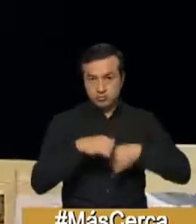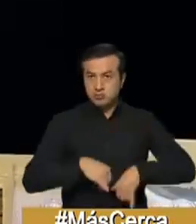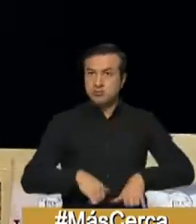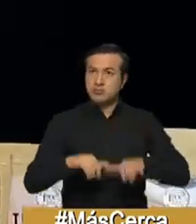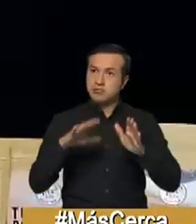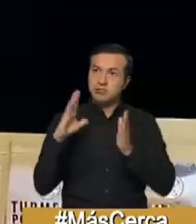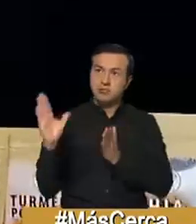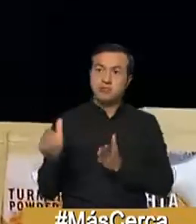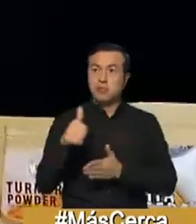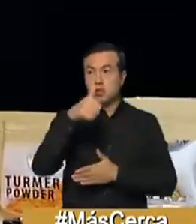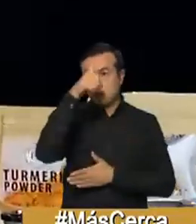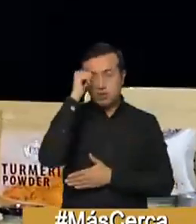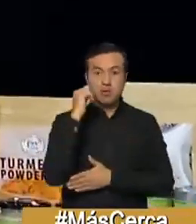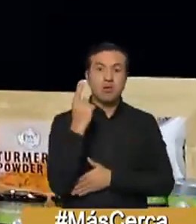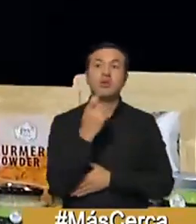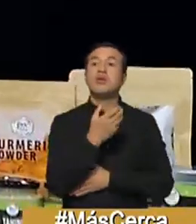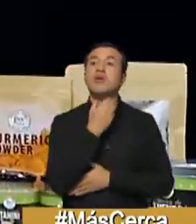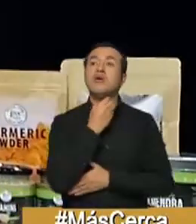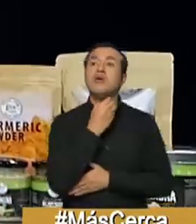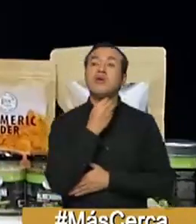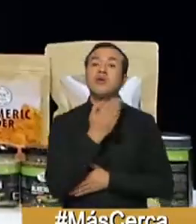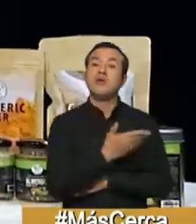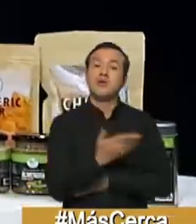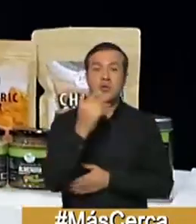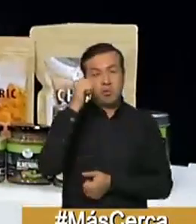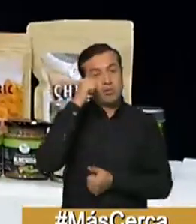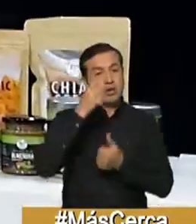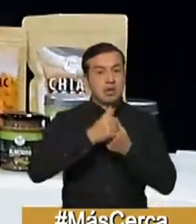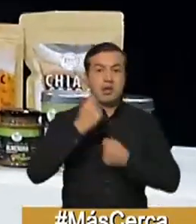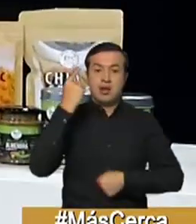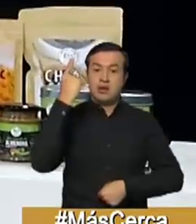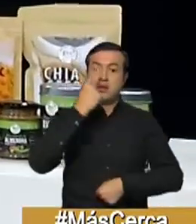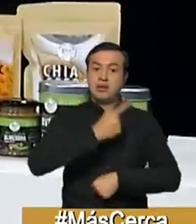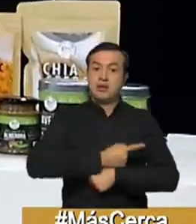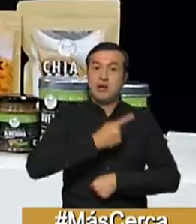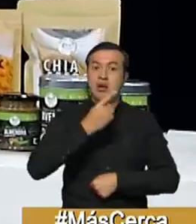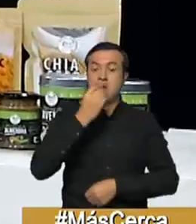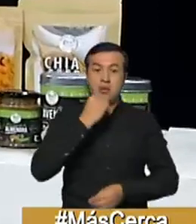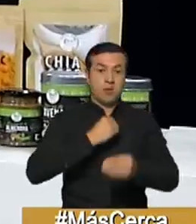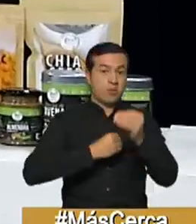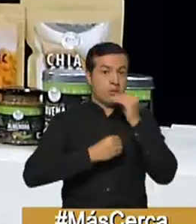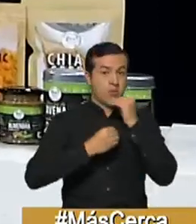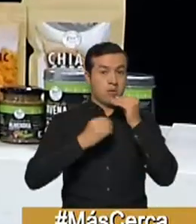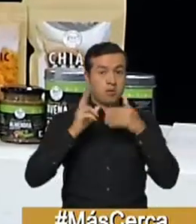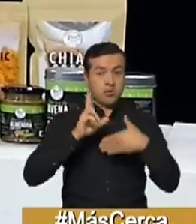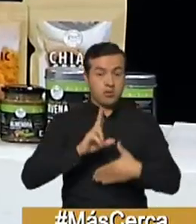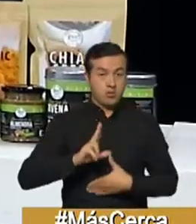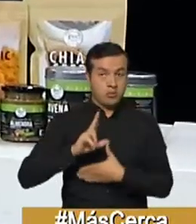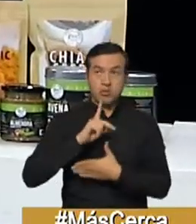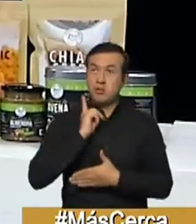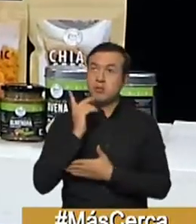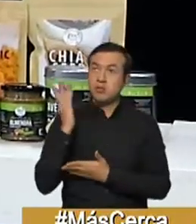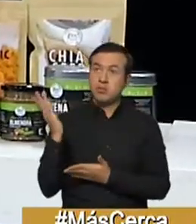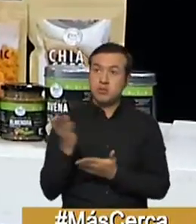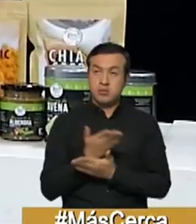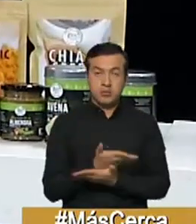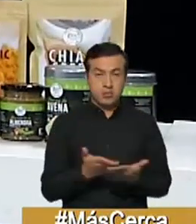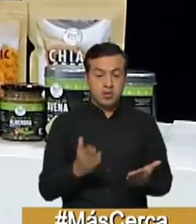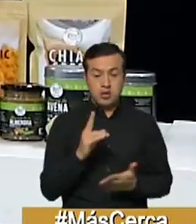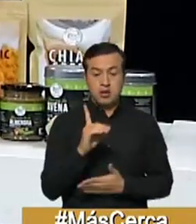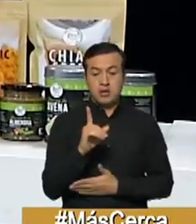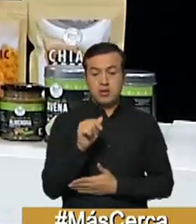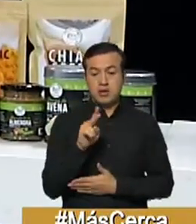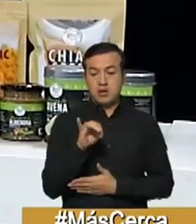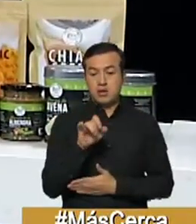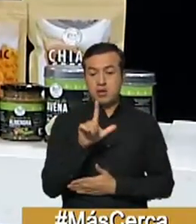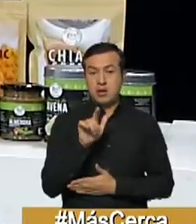Justamente ayer, 11 de agosto, se conmemoró el Día de la Nutrición aquí en Latinoamérica. Por eso hemos invitado a Daniela Guerra, ella